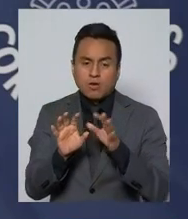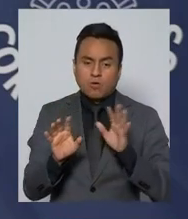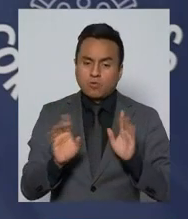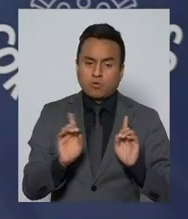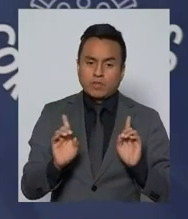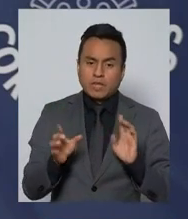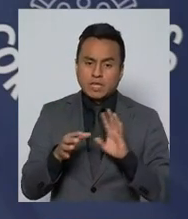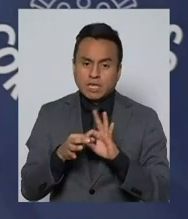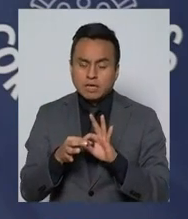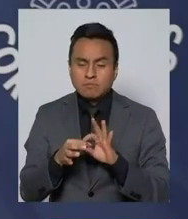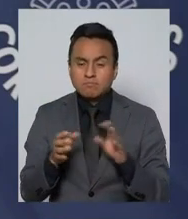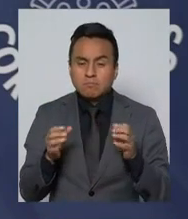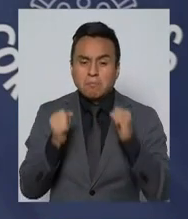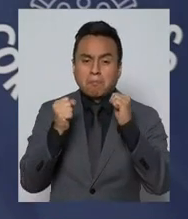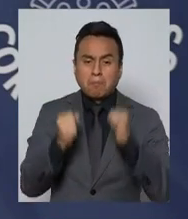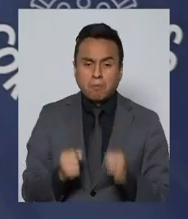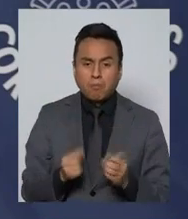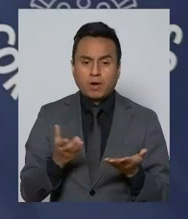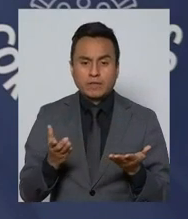estar vinculado